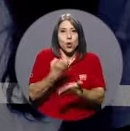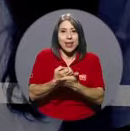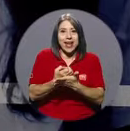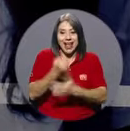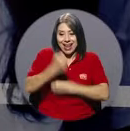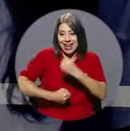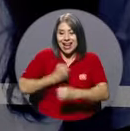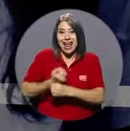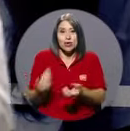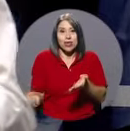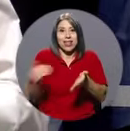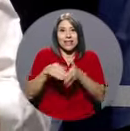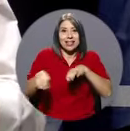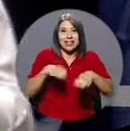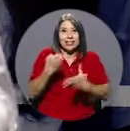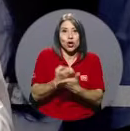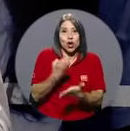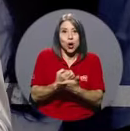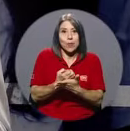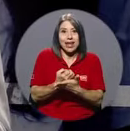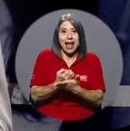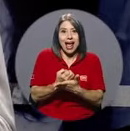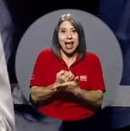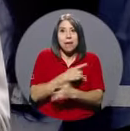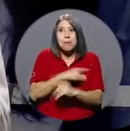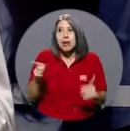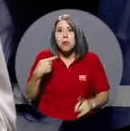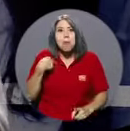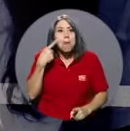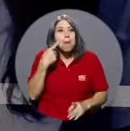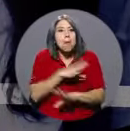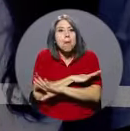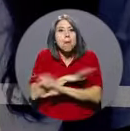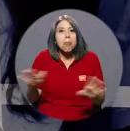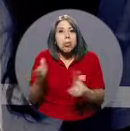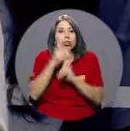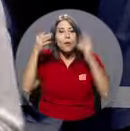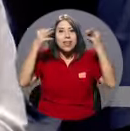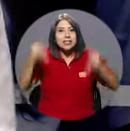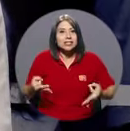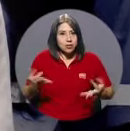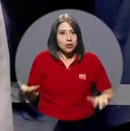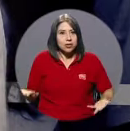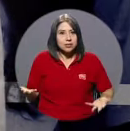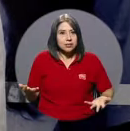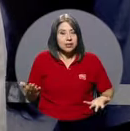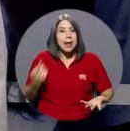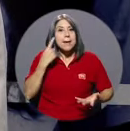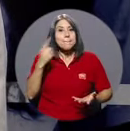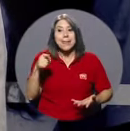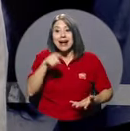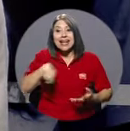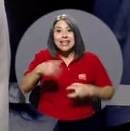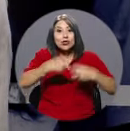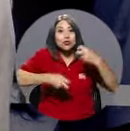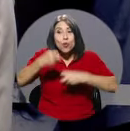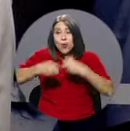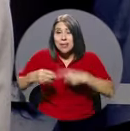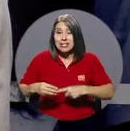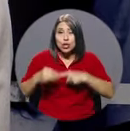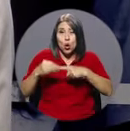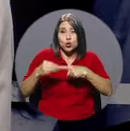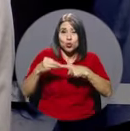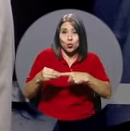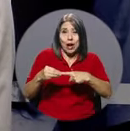año de la reactivación económica, todo tiene que ver con reactivación económica, lo que menos hemos visto nosotros es toma de decisiones para agarrar